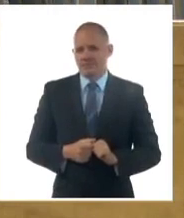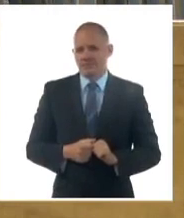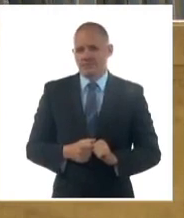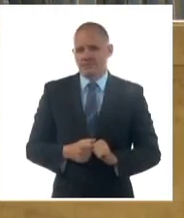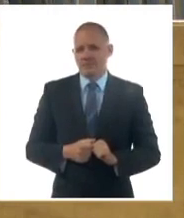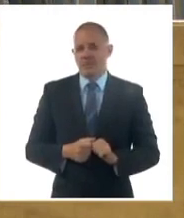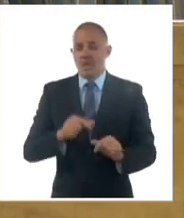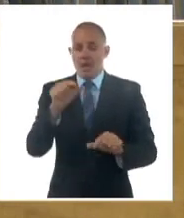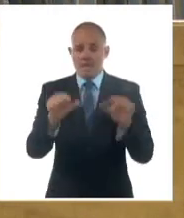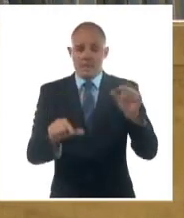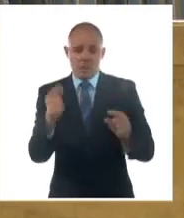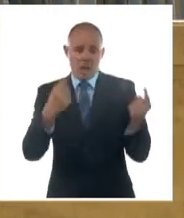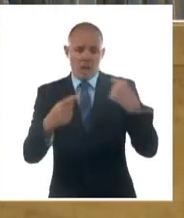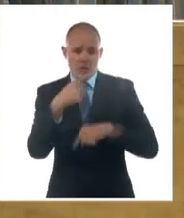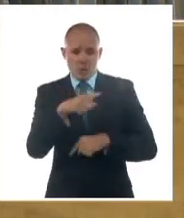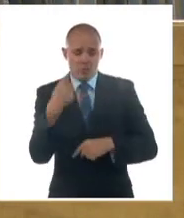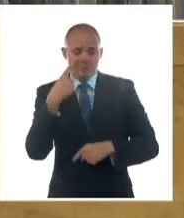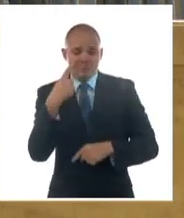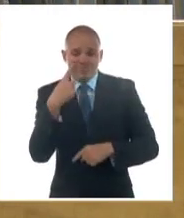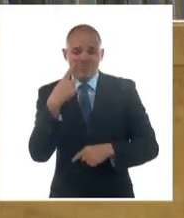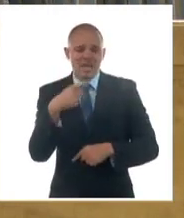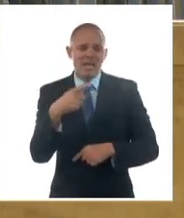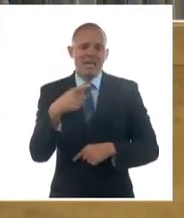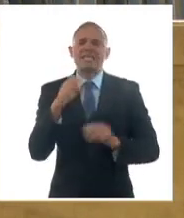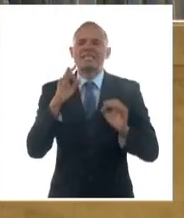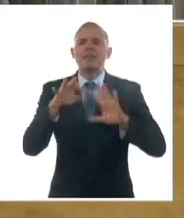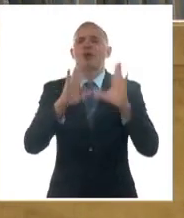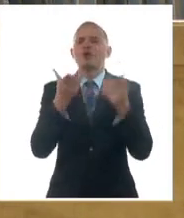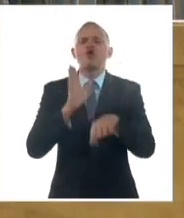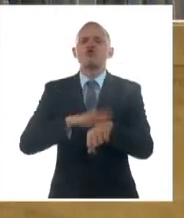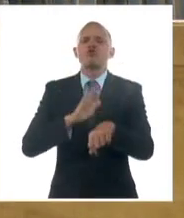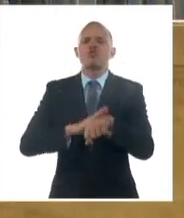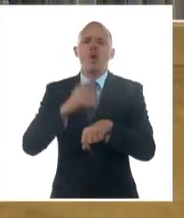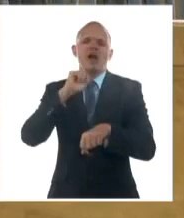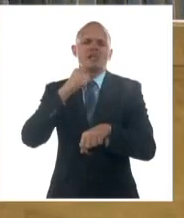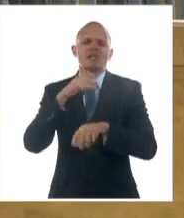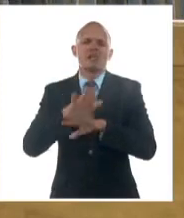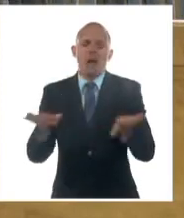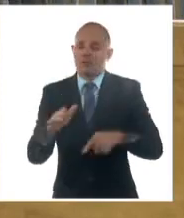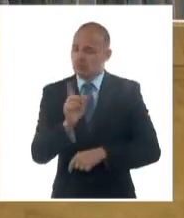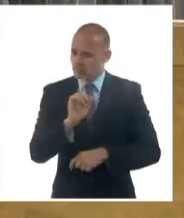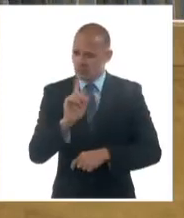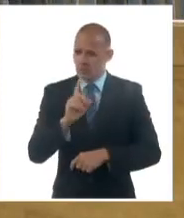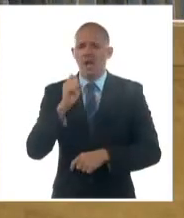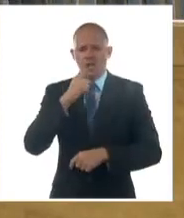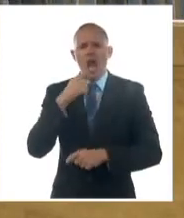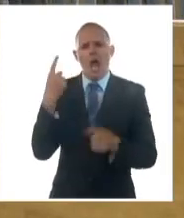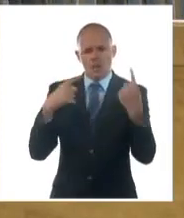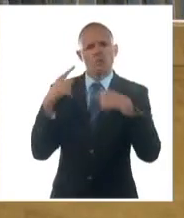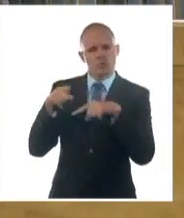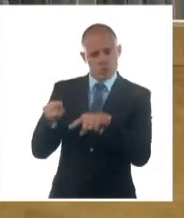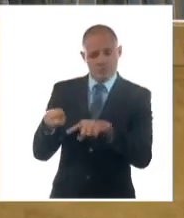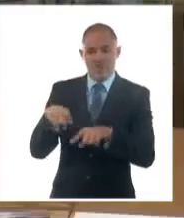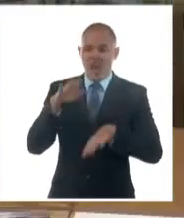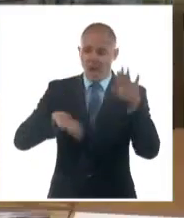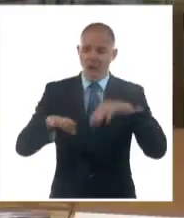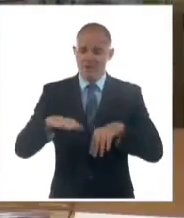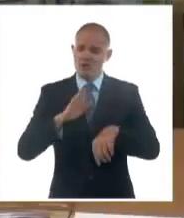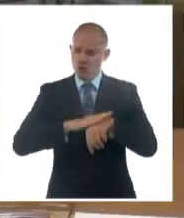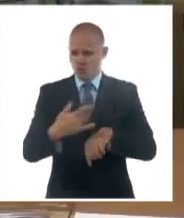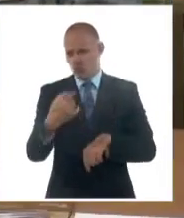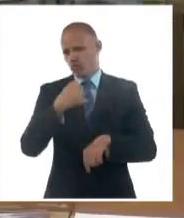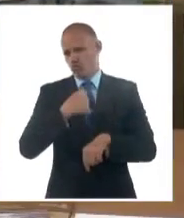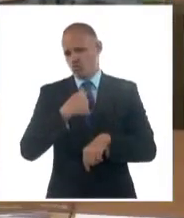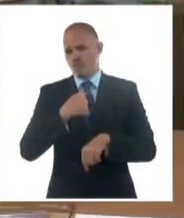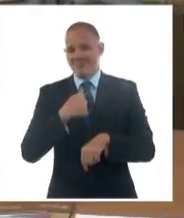se impone más limitaciones de las que nos imponen estos factores externos. El bloqueo sí